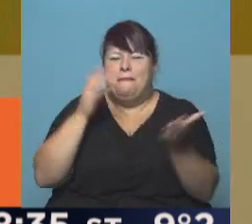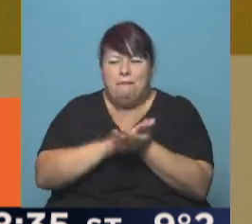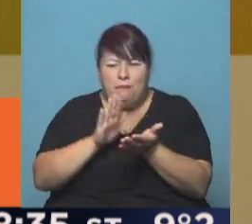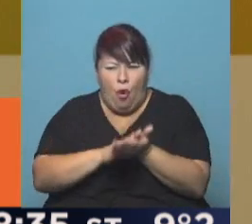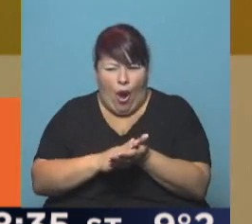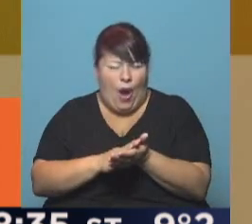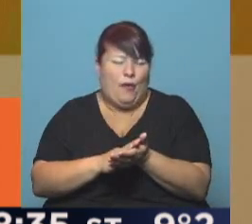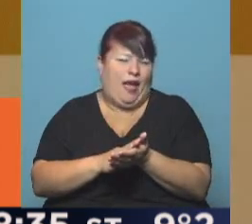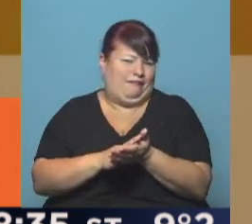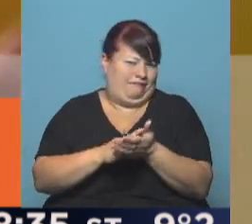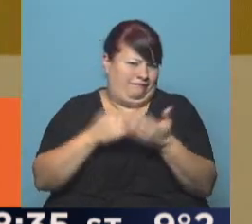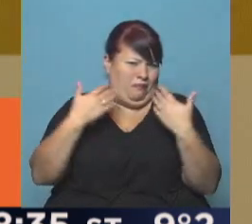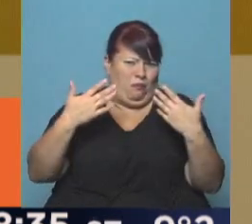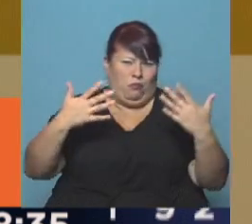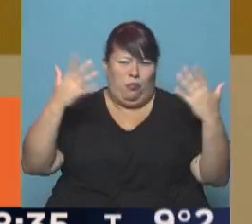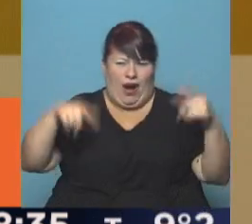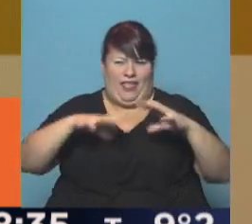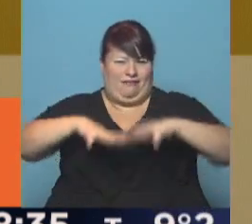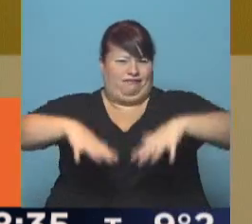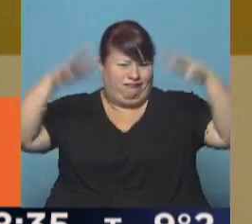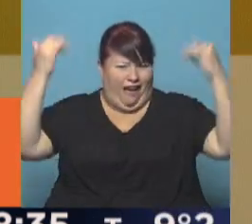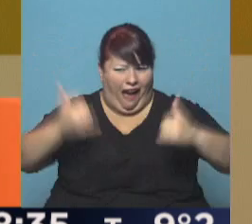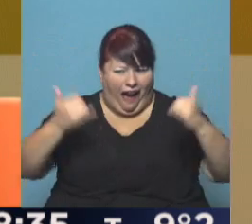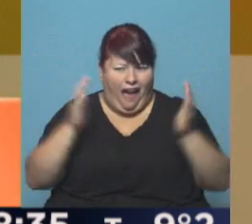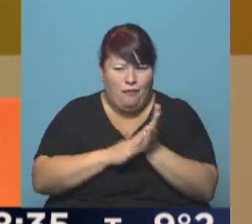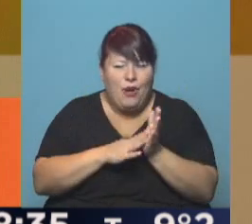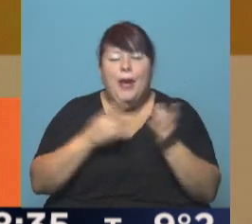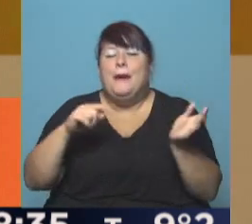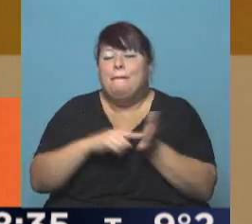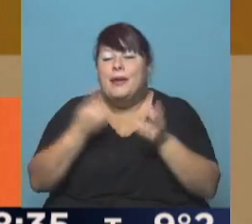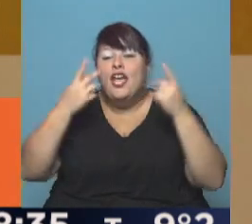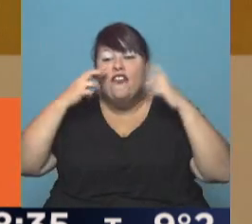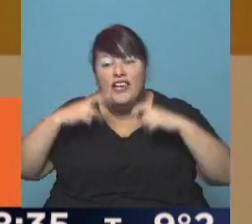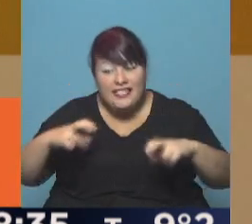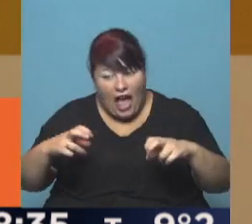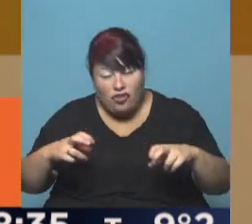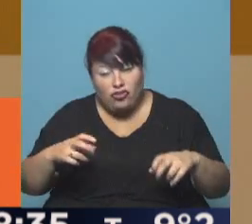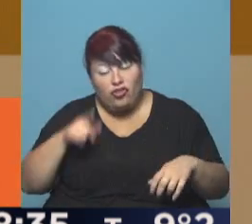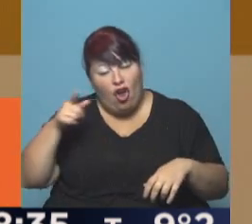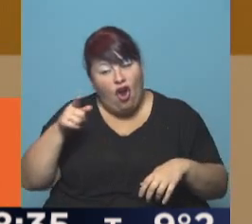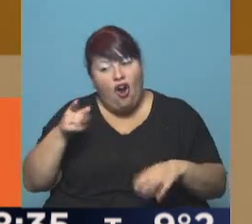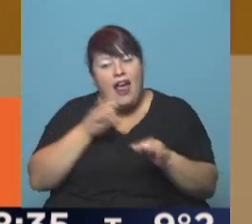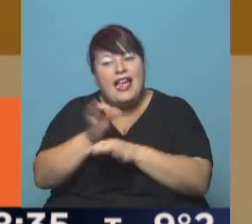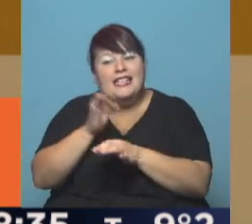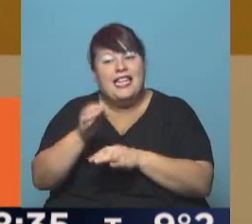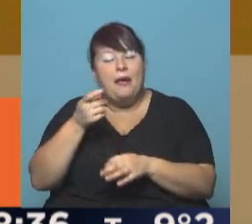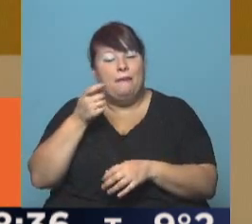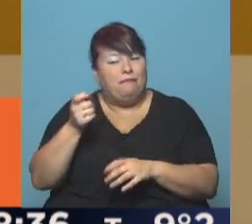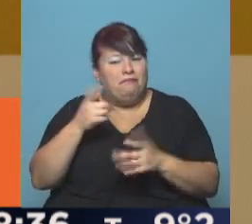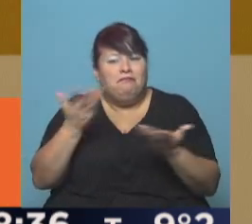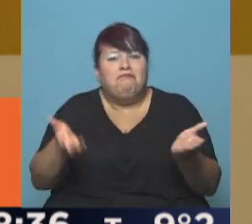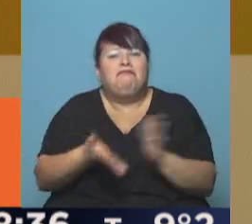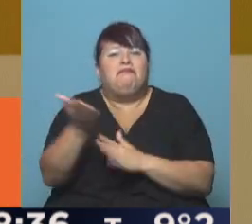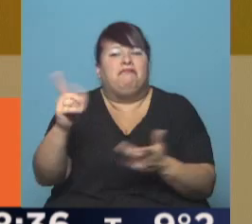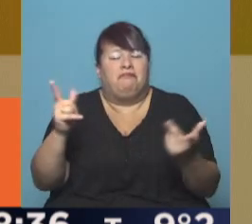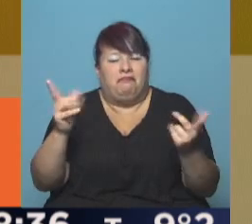material que podía llenarse este estudio. El problema era que la investigación, la instrucción criminal no iba a ningún